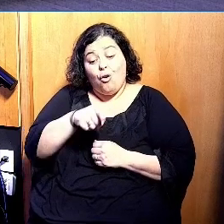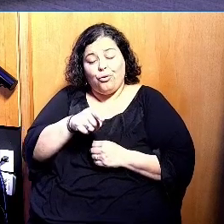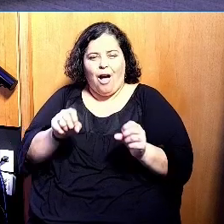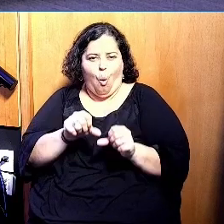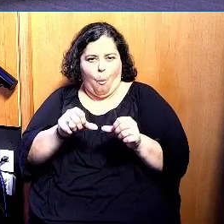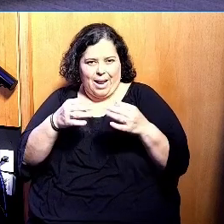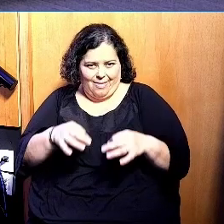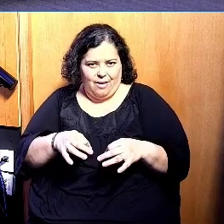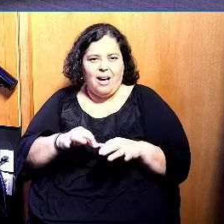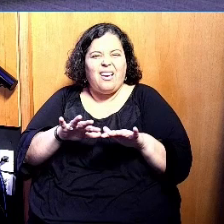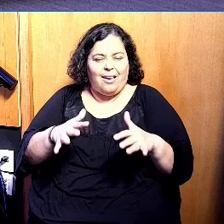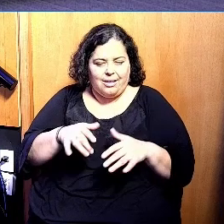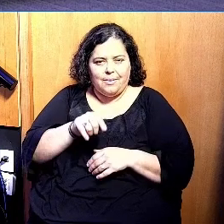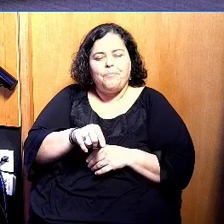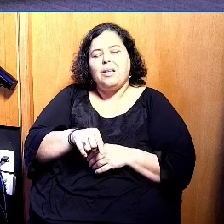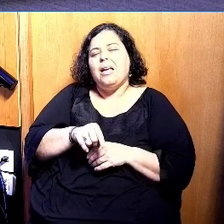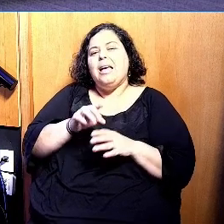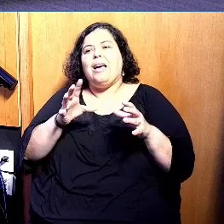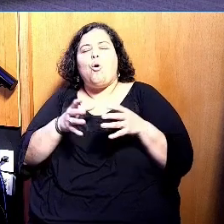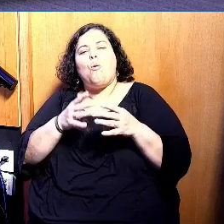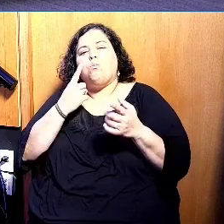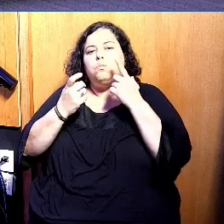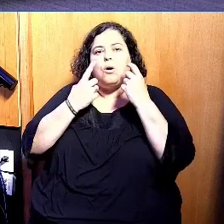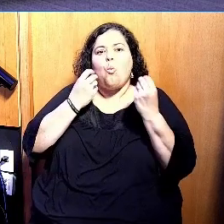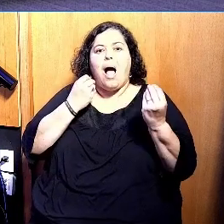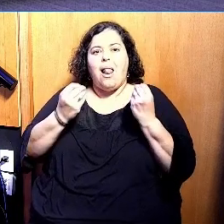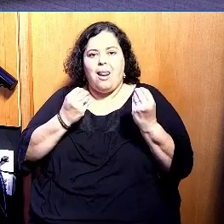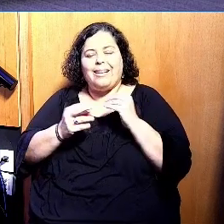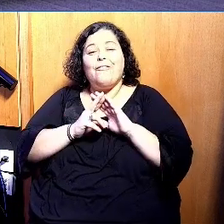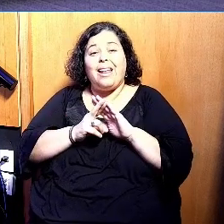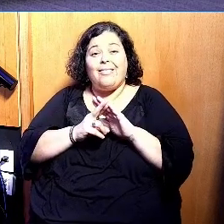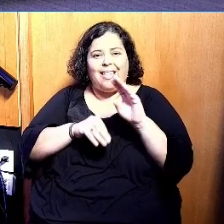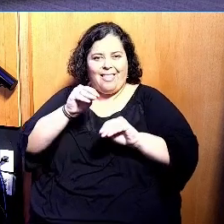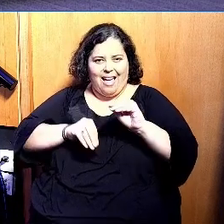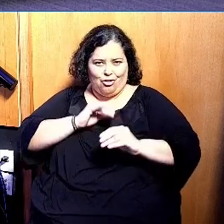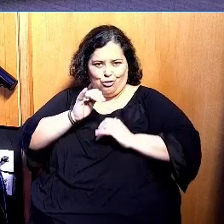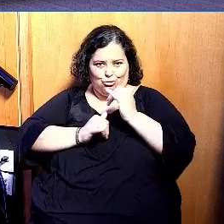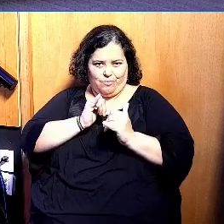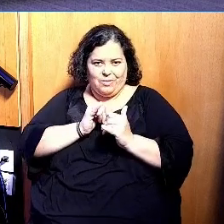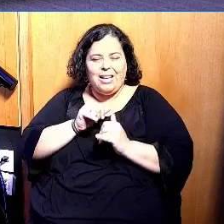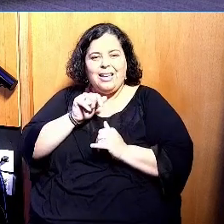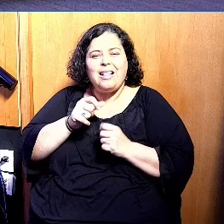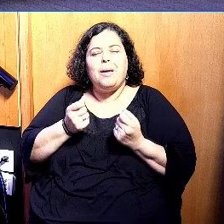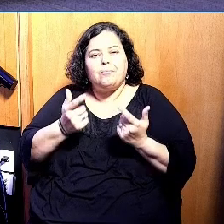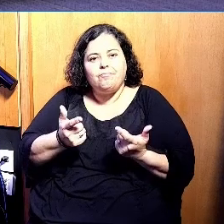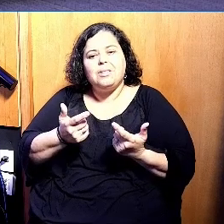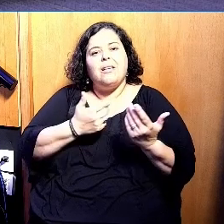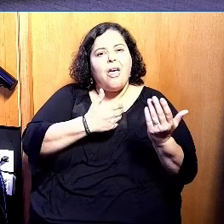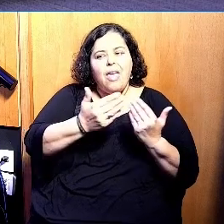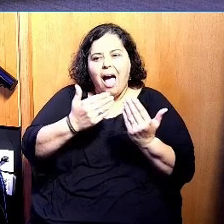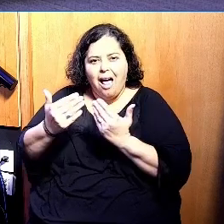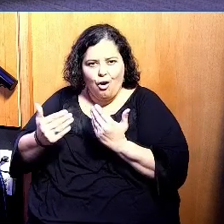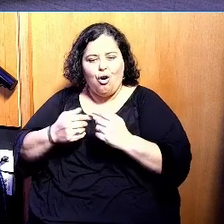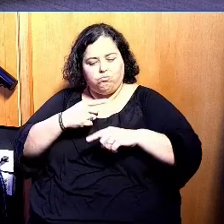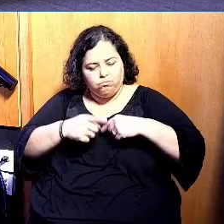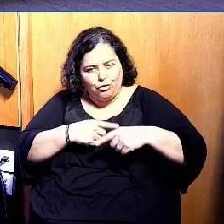consta de, como les decía, identificar a estos referentes de datos en cada una de las áreas y generar mesas de diálogo